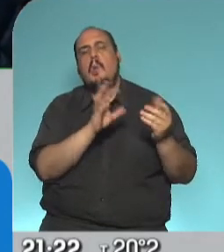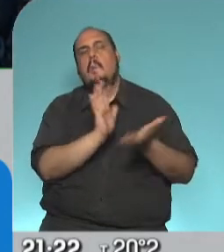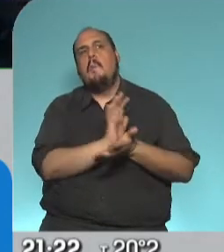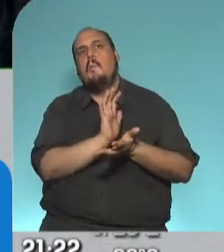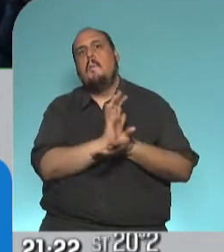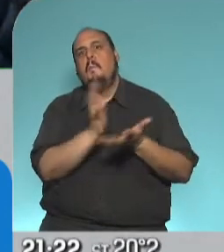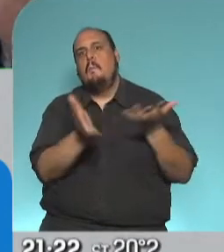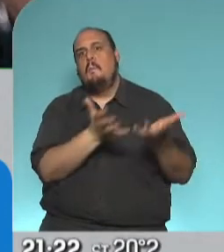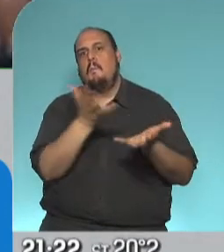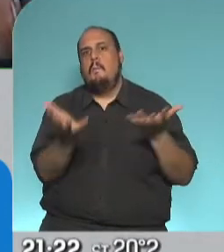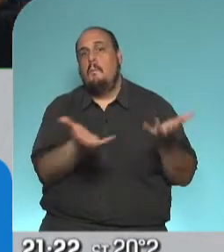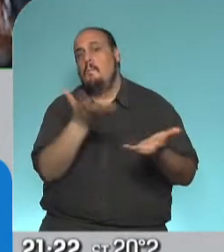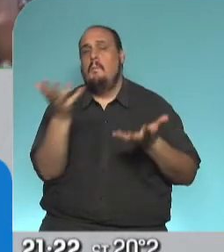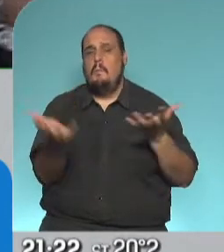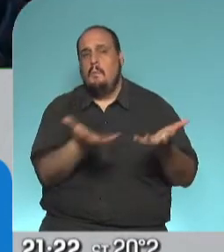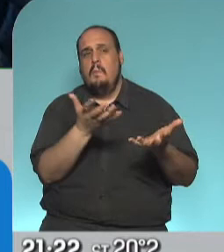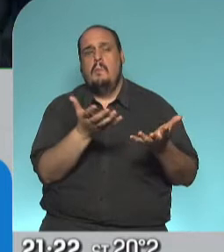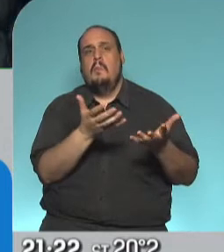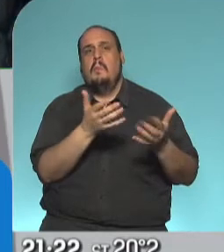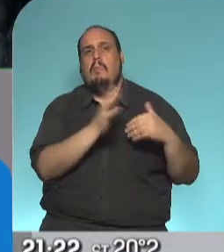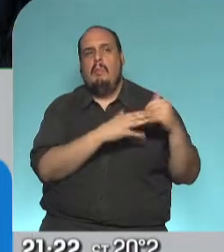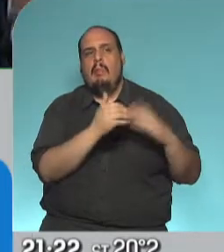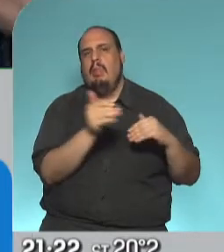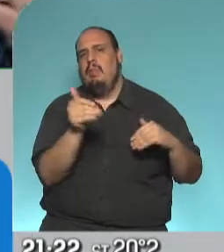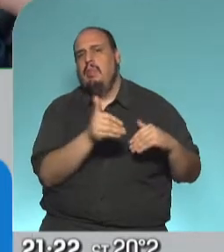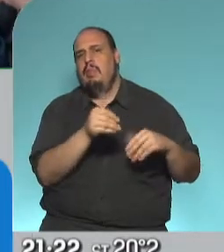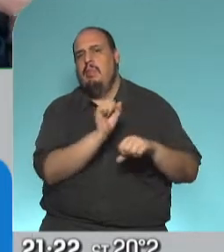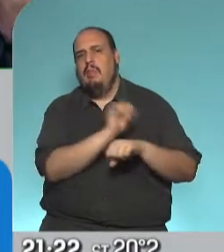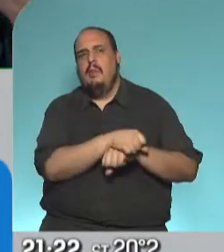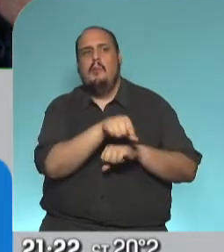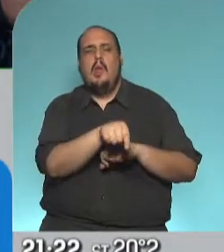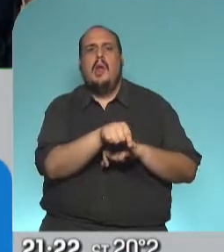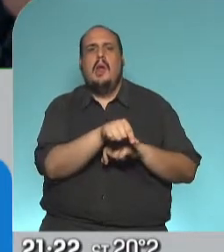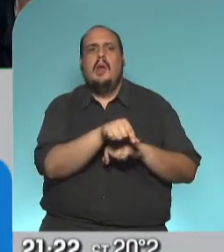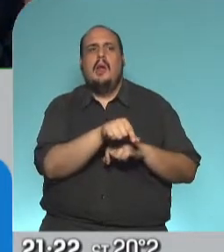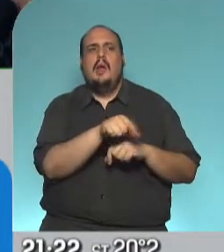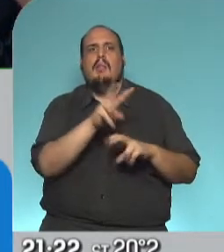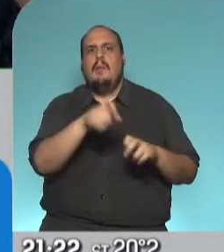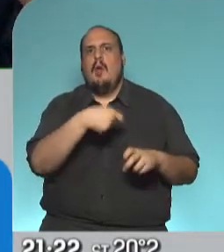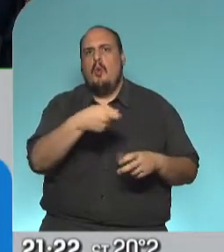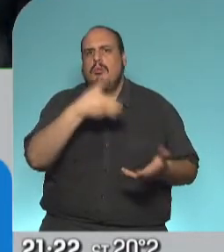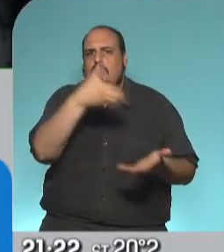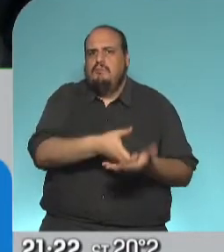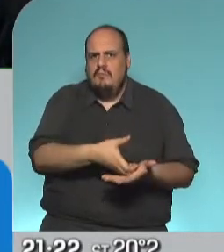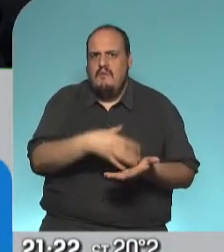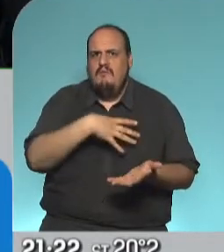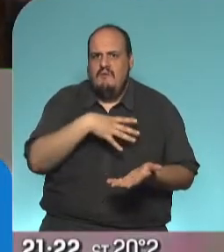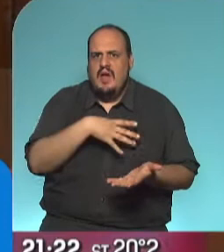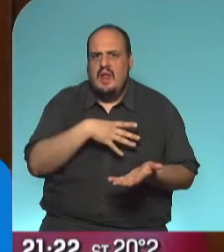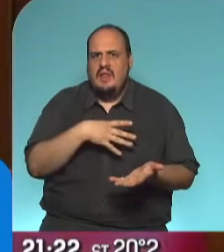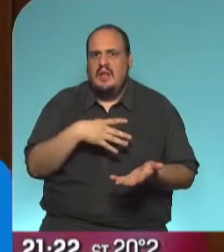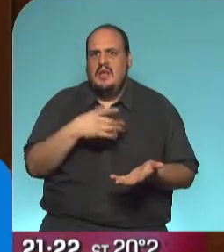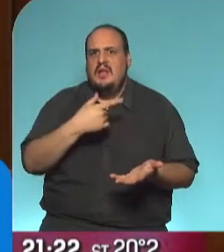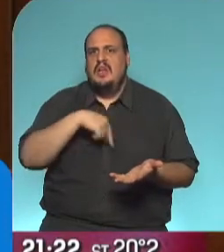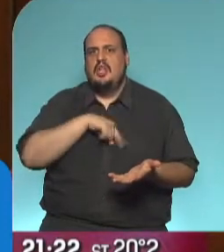estaban de alguna manera postergadas porque no se les había pagado lo que significaba para nosotros el